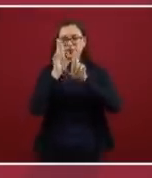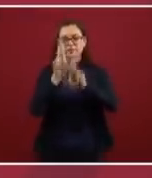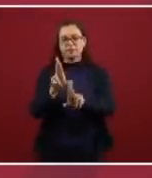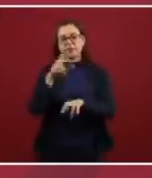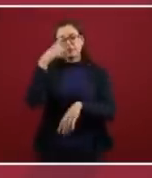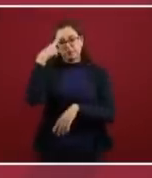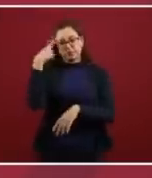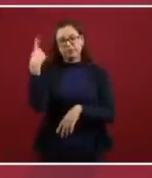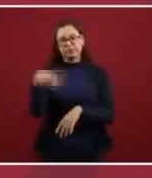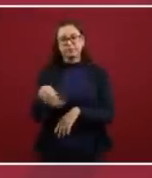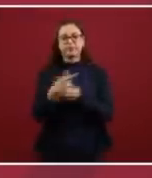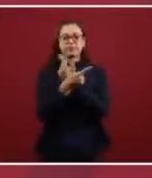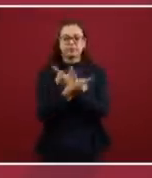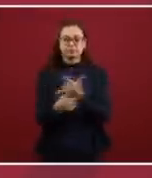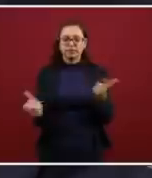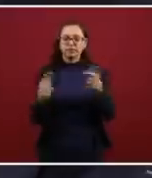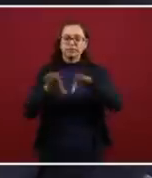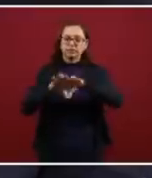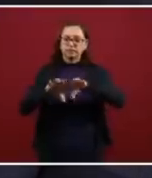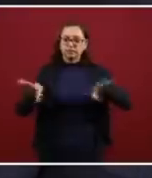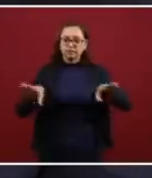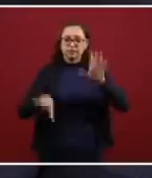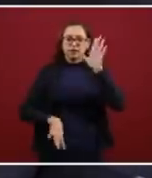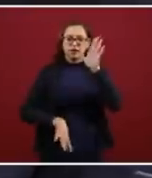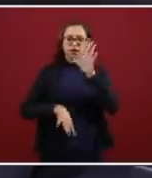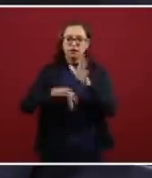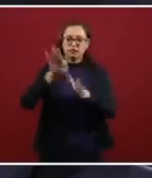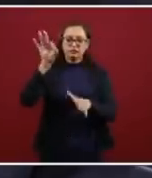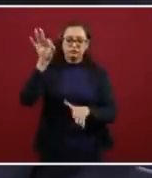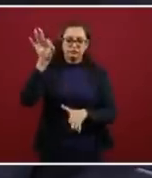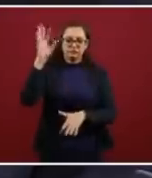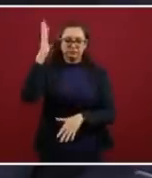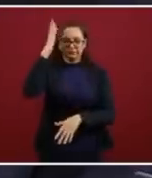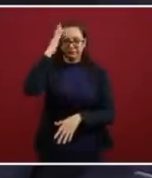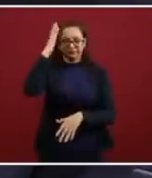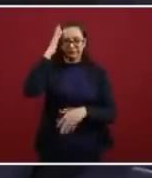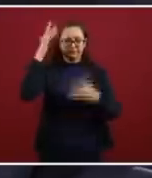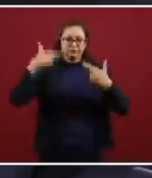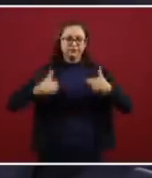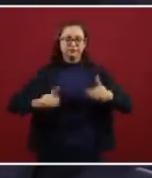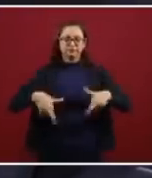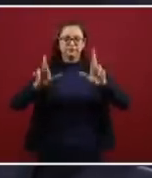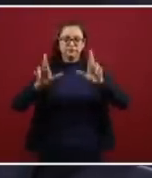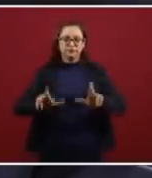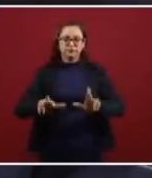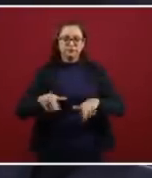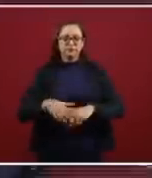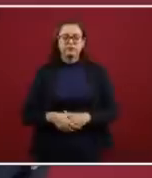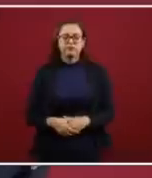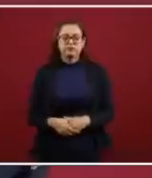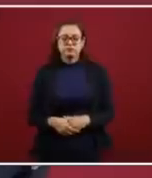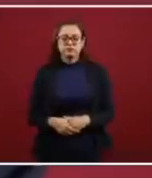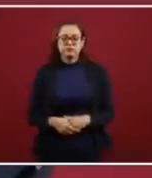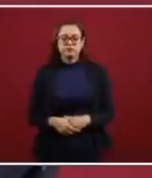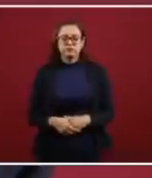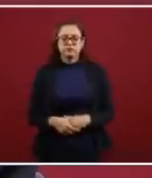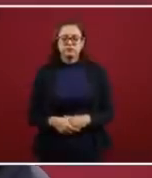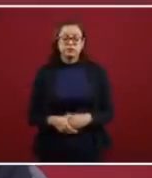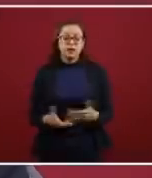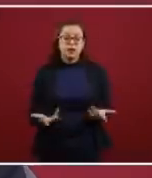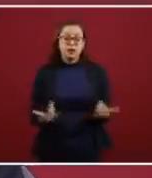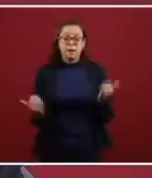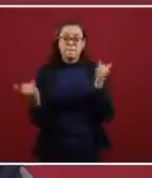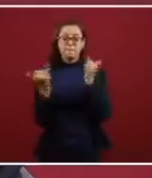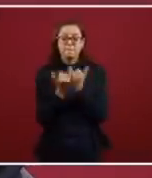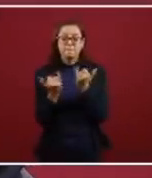manera libre, democrática, elijan a sus representantes. Al mismo